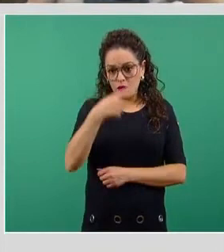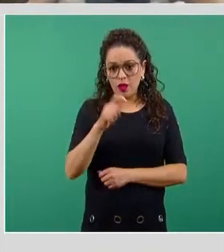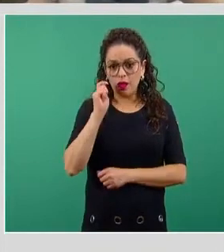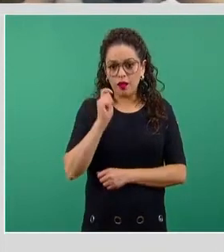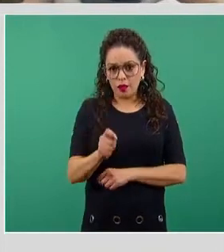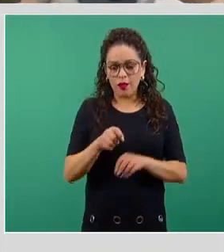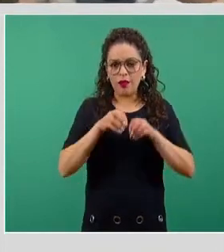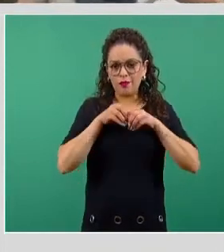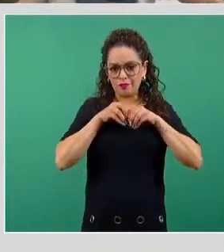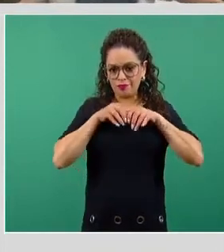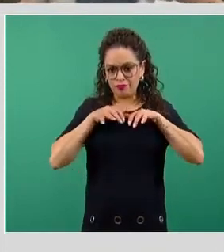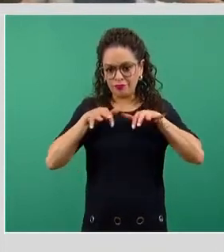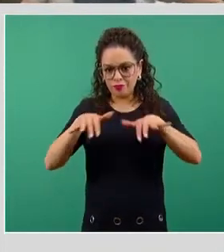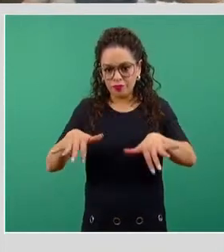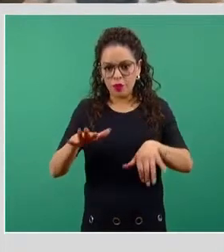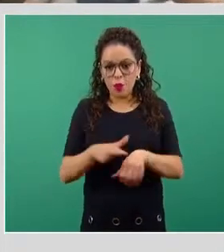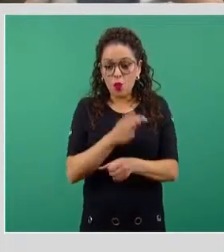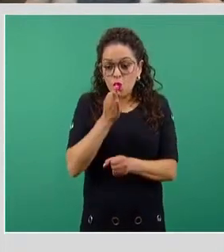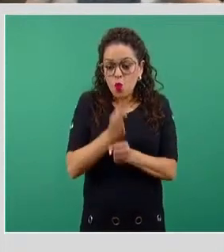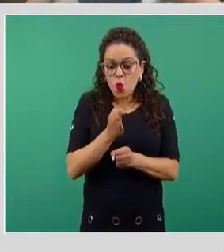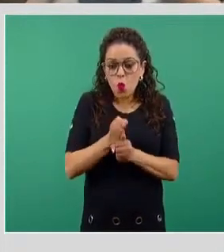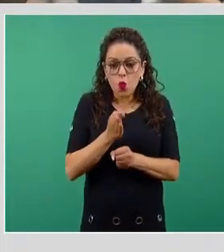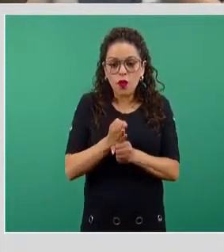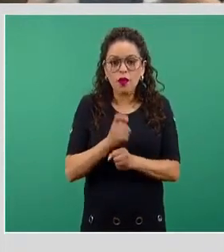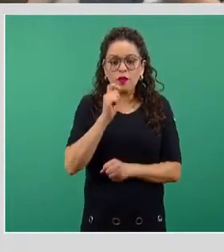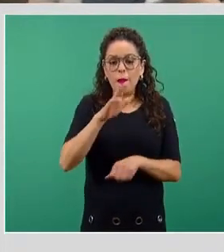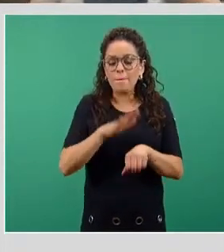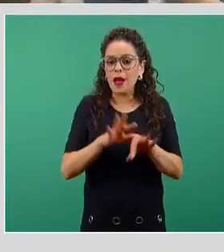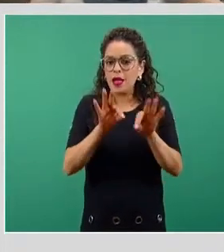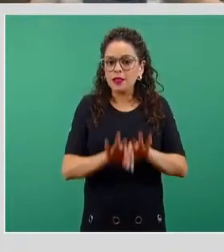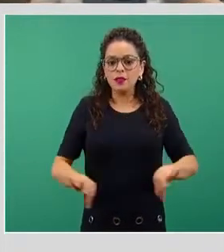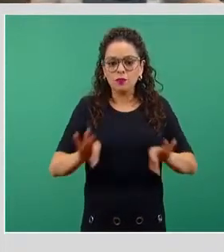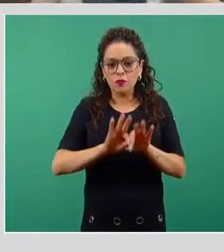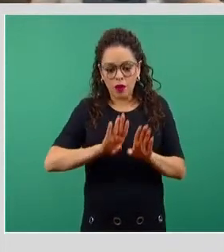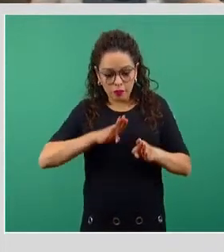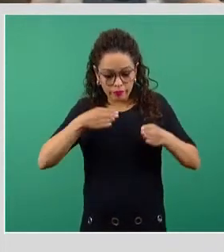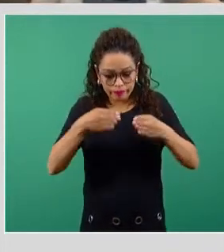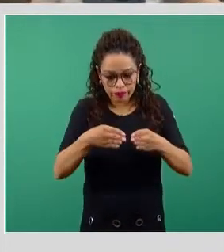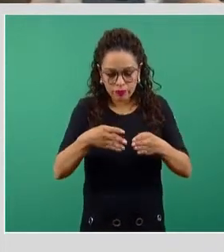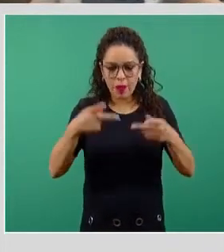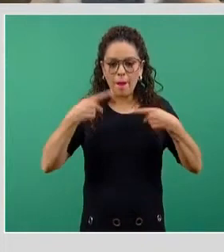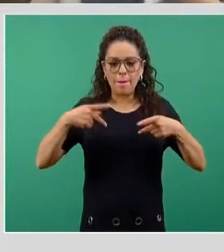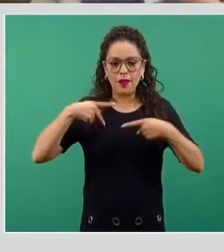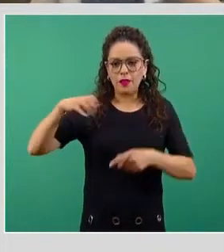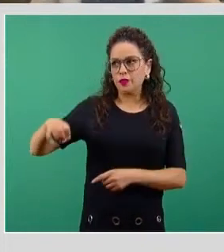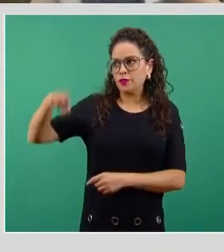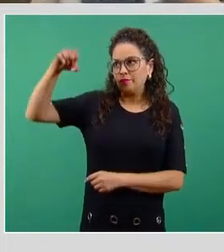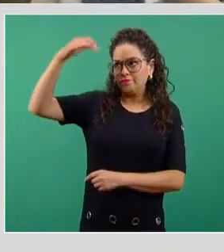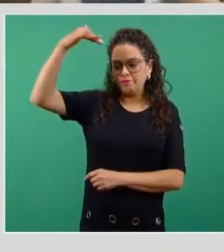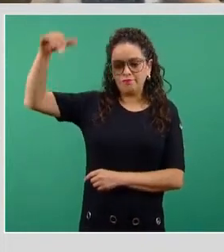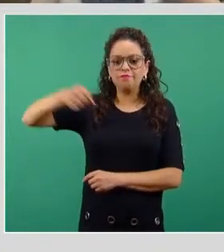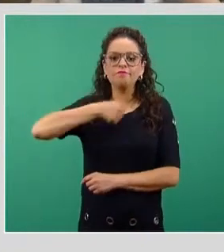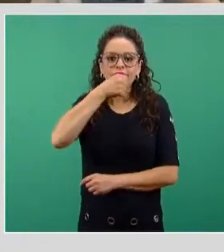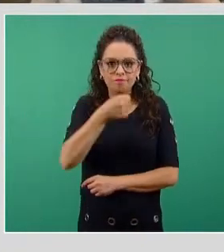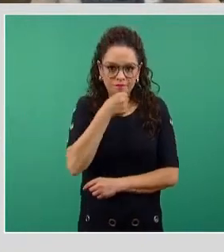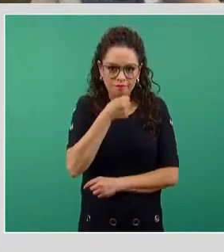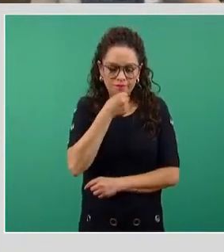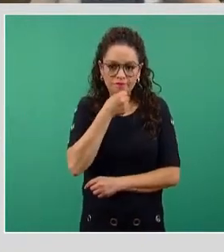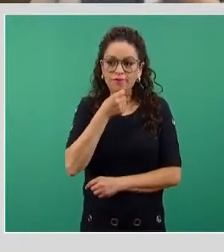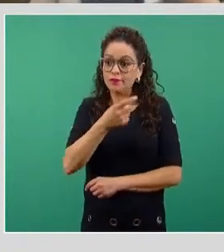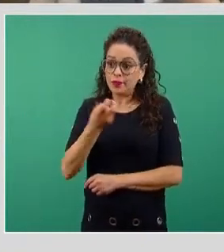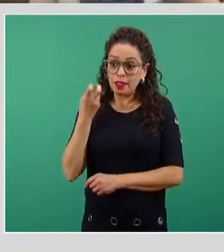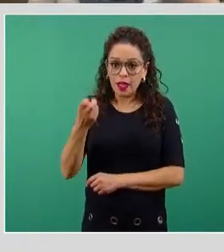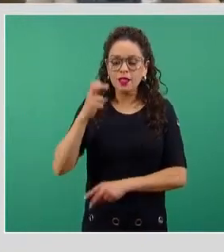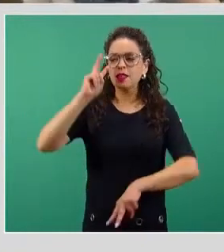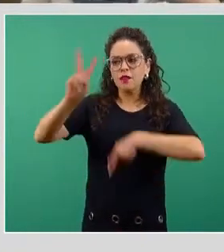estamos focalizando en el grupo de adultos mayores, que nuestros adultos mayores acudan a la aplicación